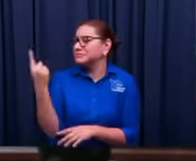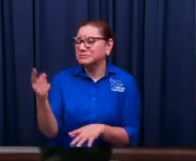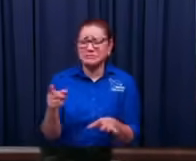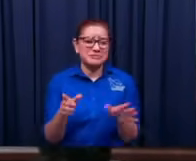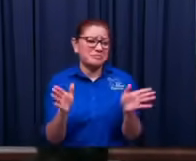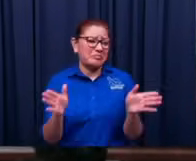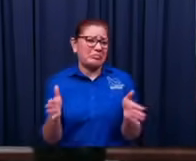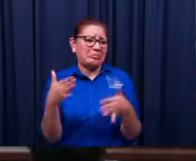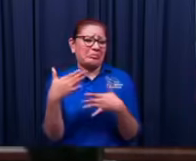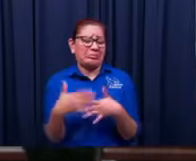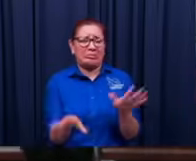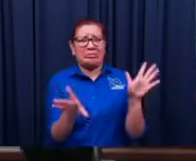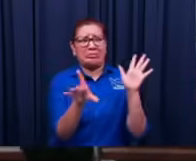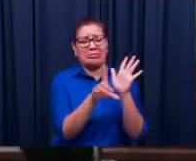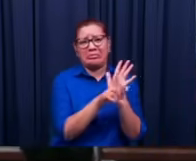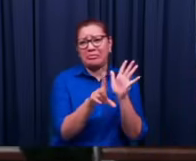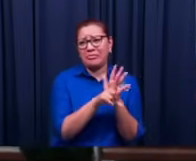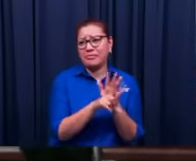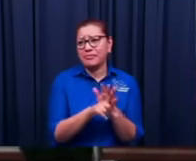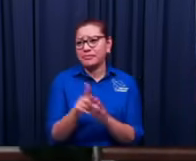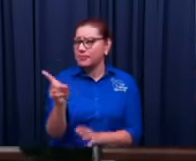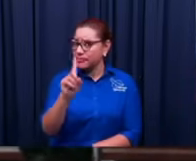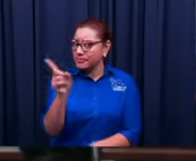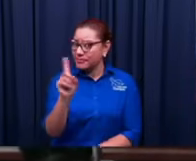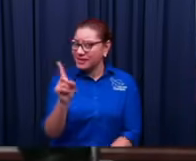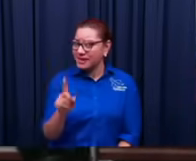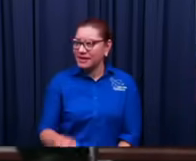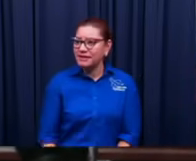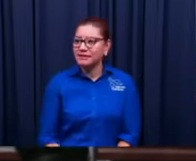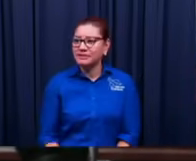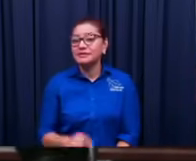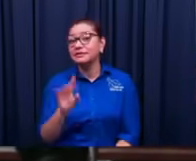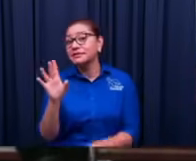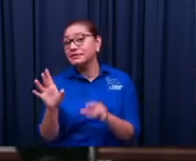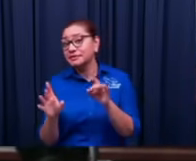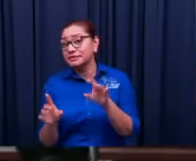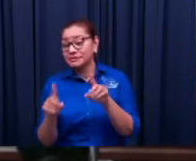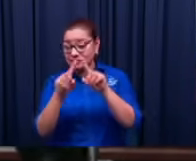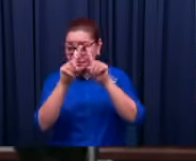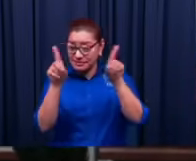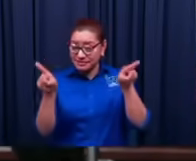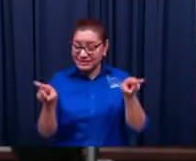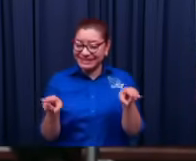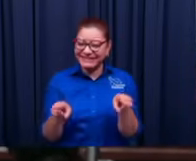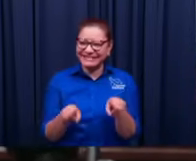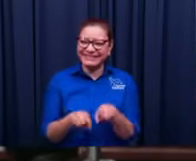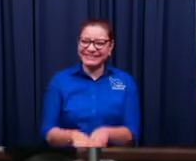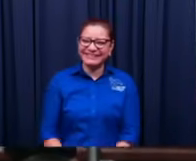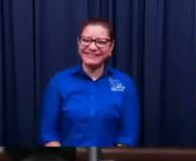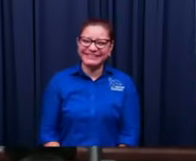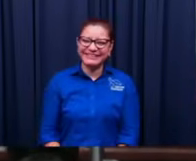cuadrados. No, viera que no. Habemos uno que otro redondo también.